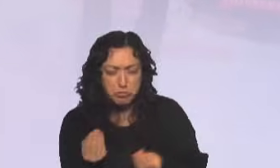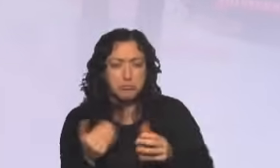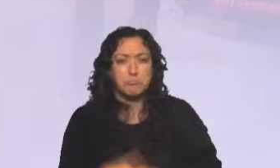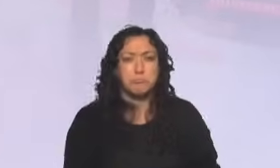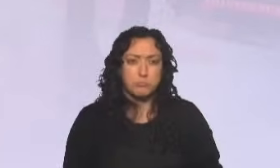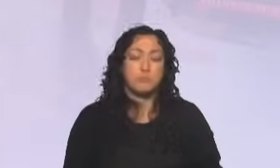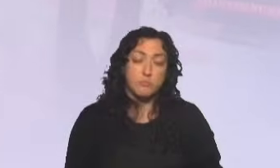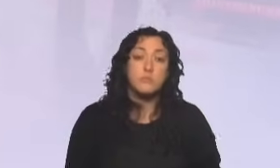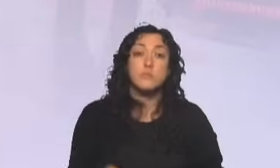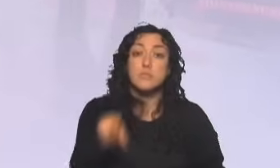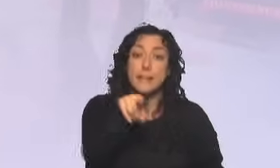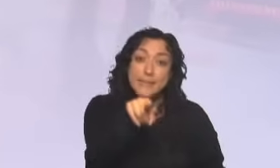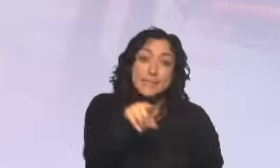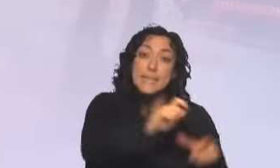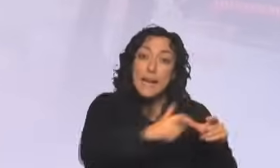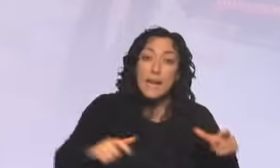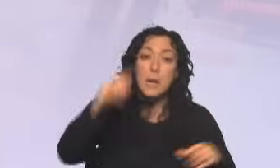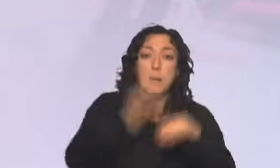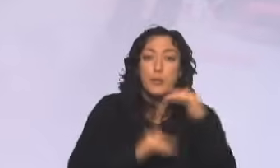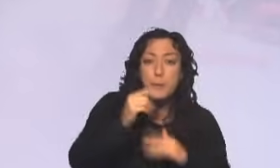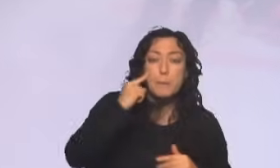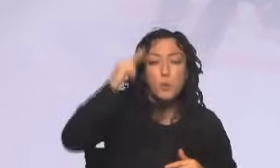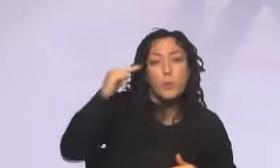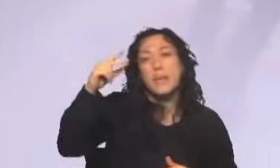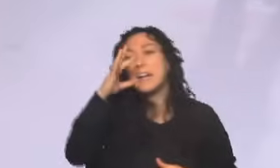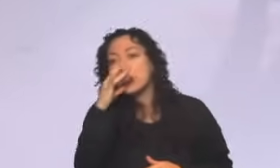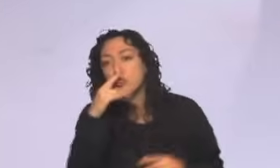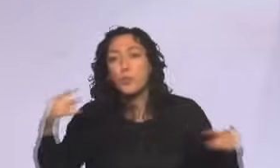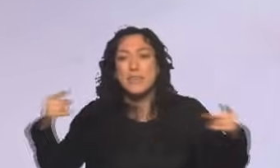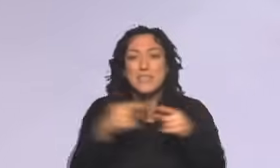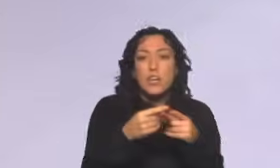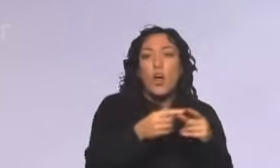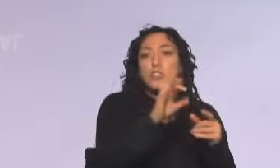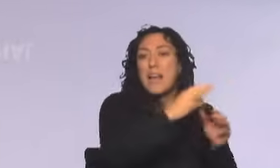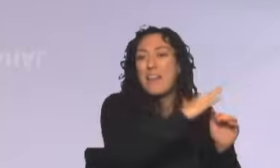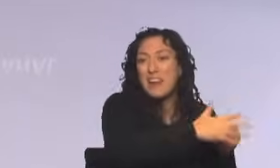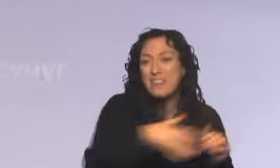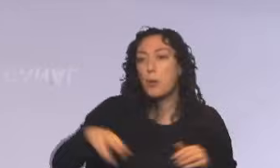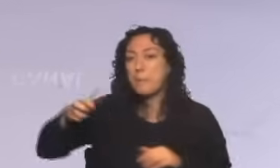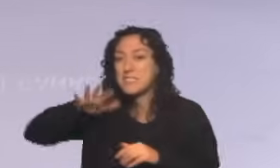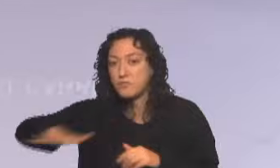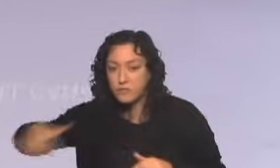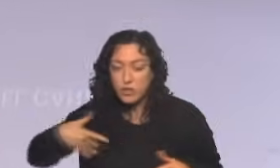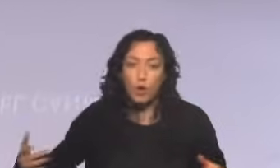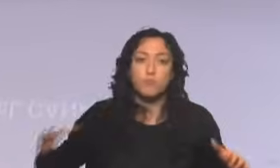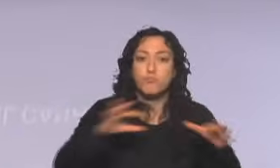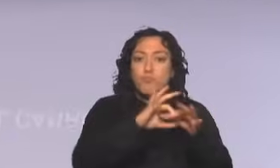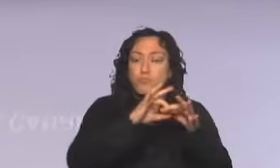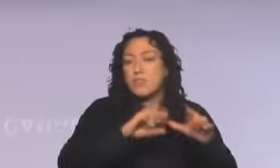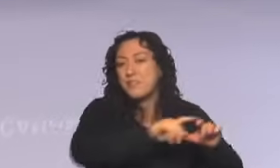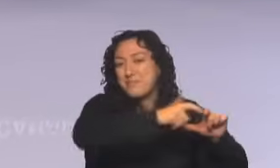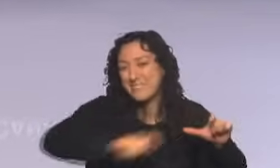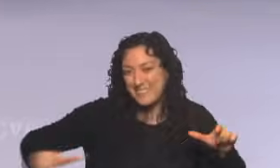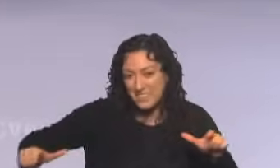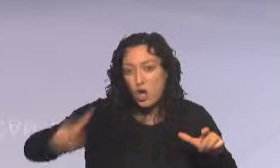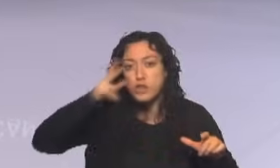Bueno, ¿qué pasa con este canal? Fue construido en 1914, para unir el Océano Atlántico con el Pacífico. Aquí lo estamos viendo en el mapa.